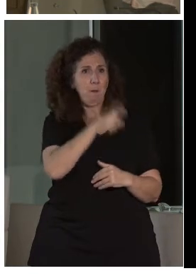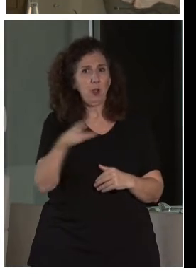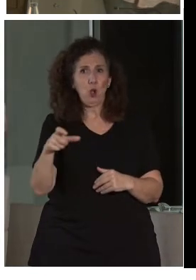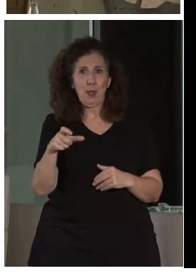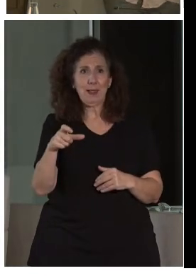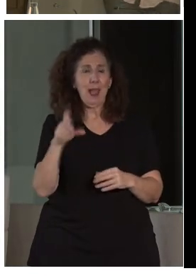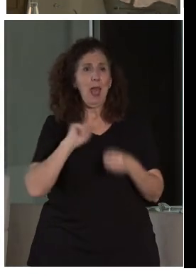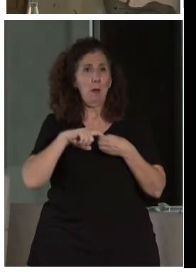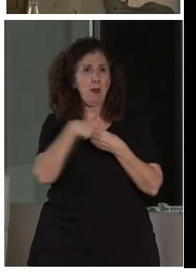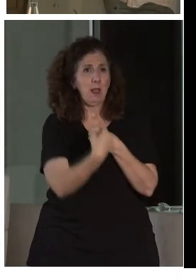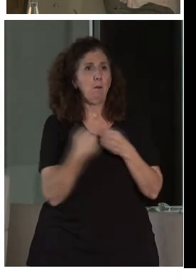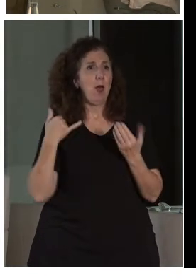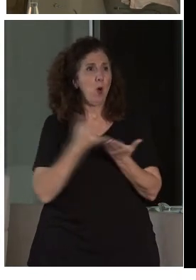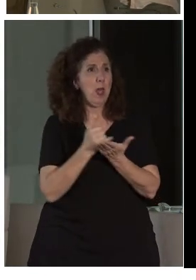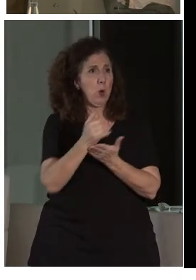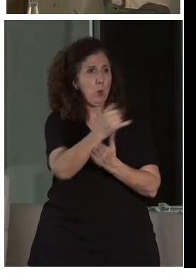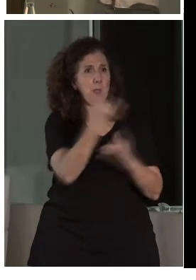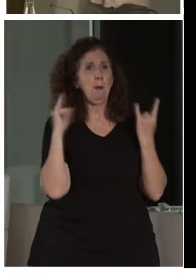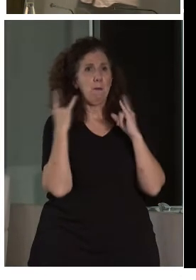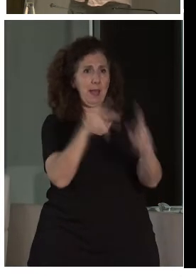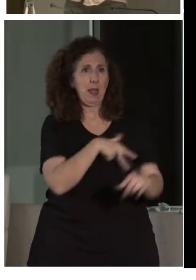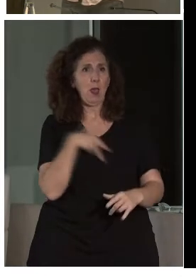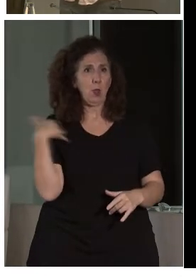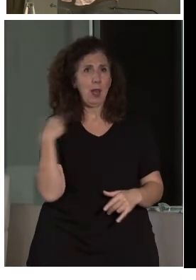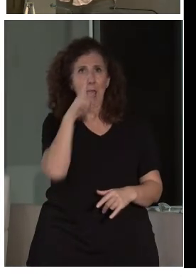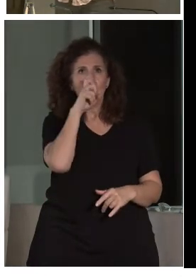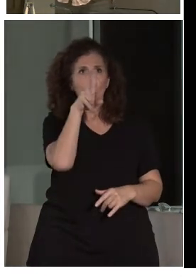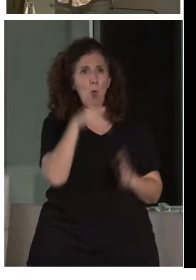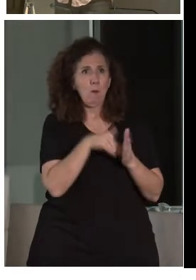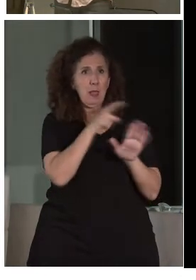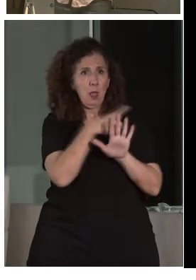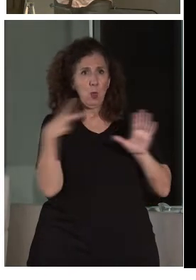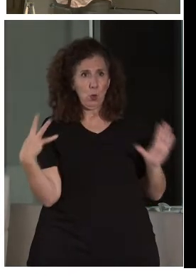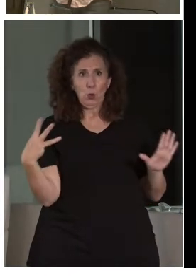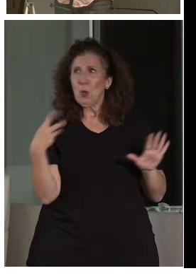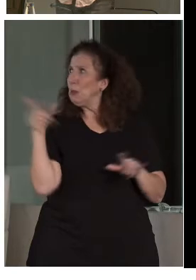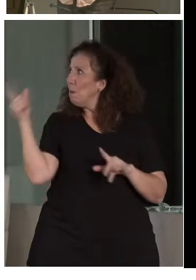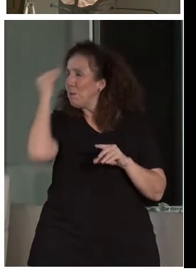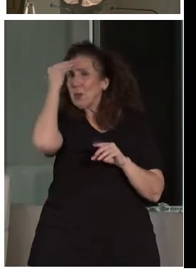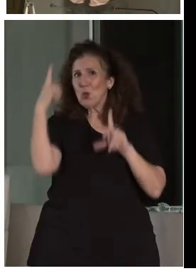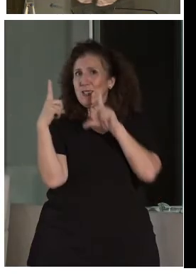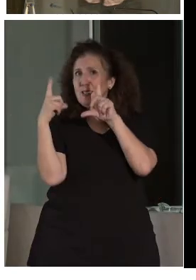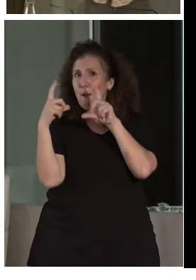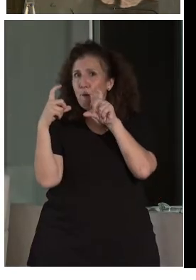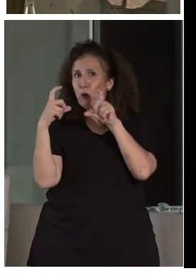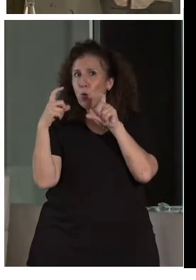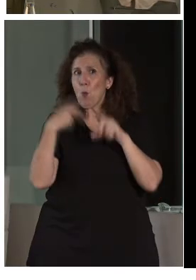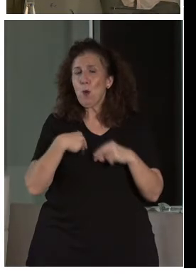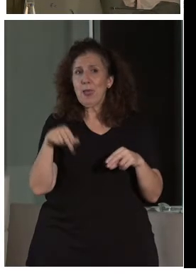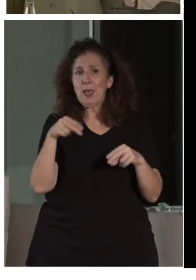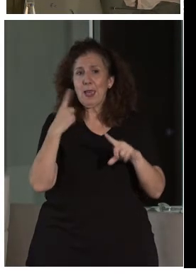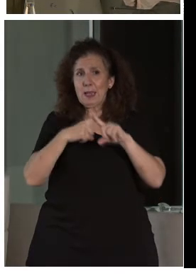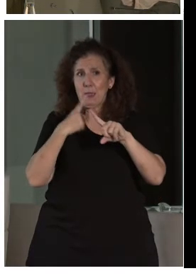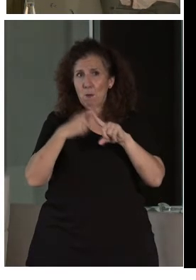parques nacionales, que es de lo que estamos hablando, en 2018. Estamos hablando, en este caso, me parece que esta foto era de Monfragüe, en Extremadura, que lo tienen.